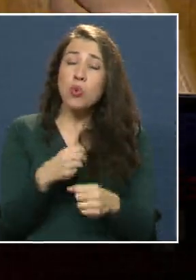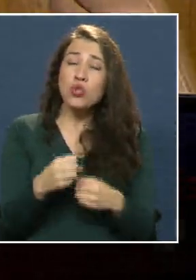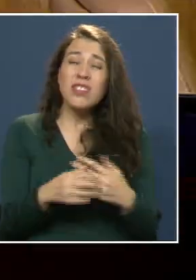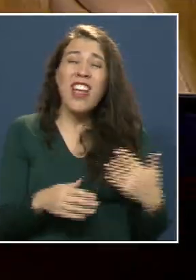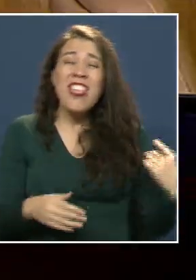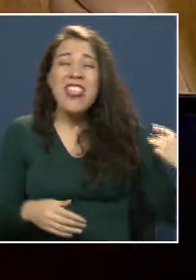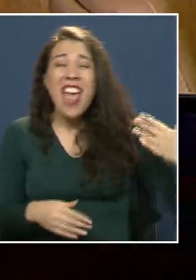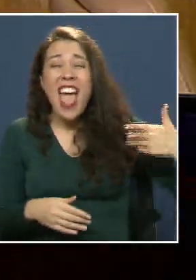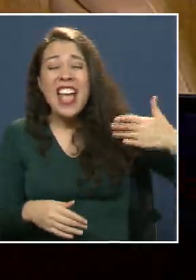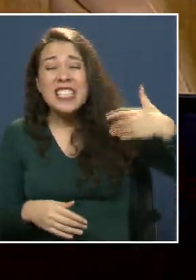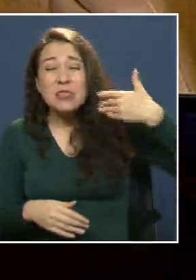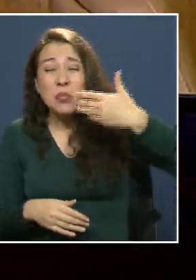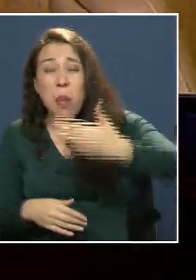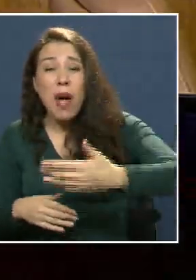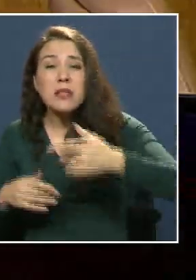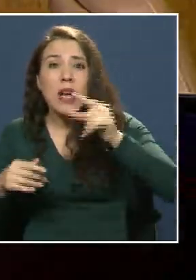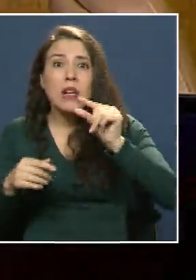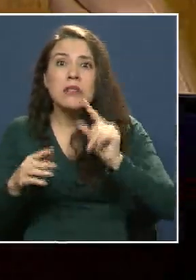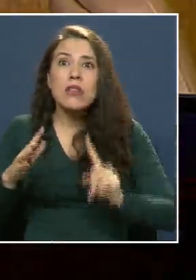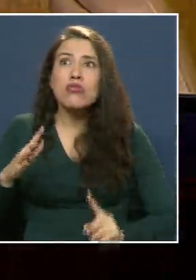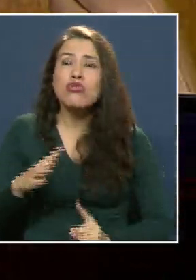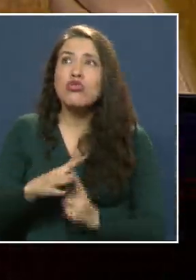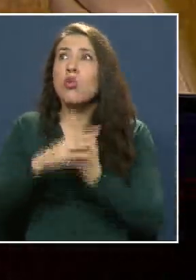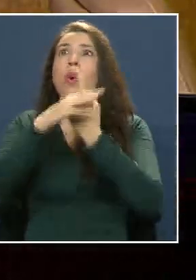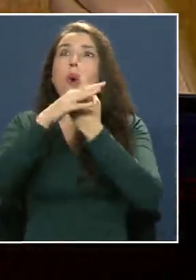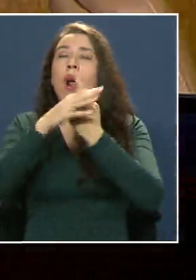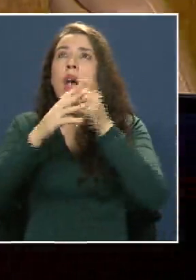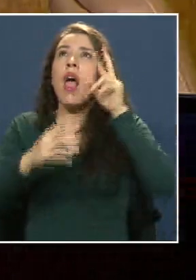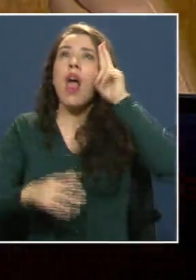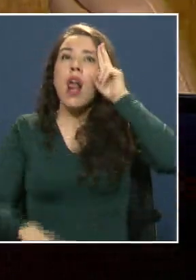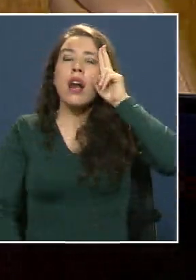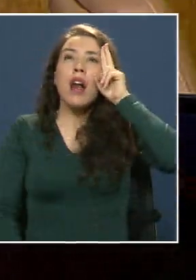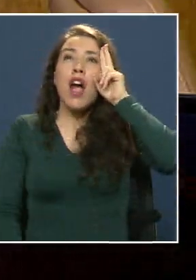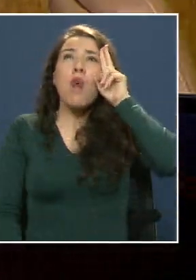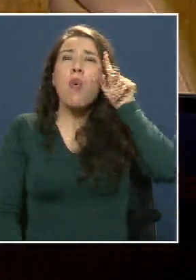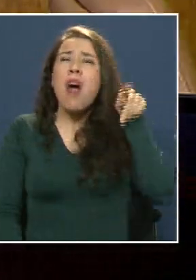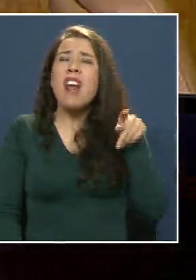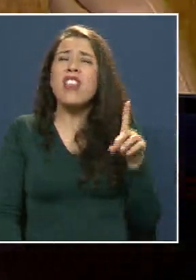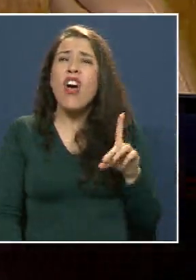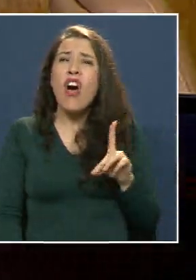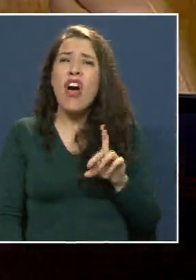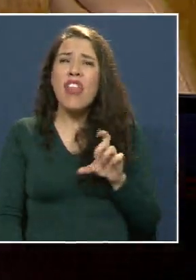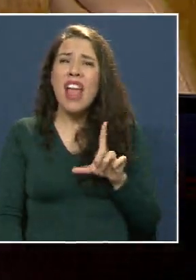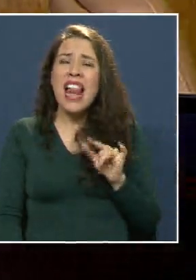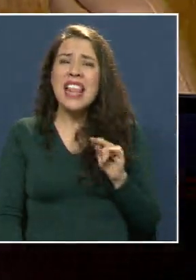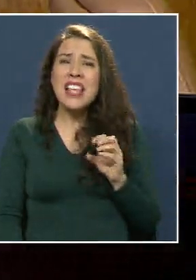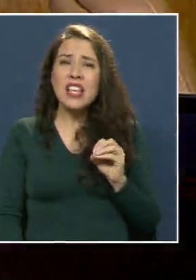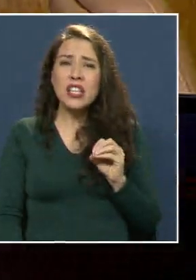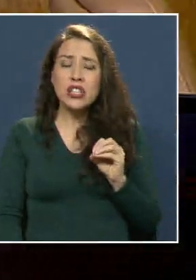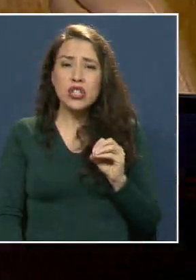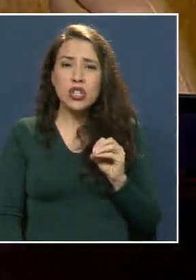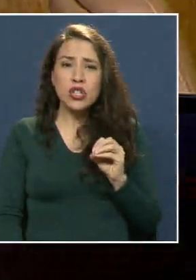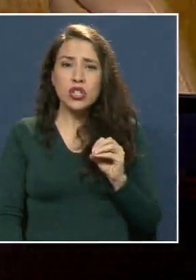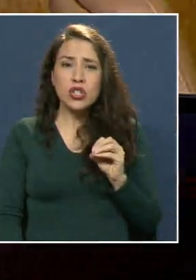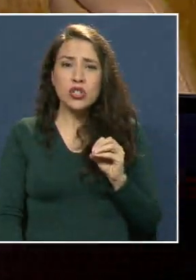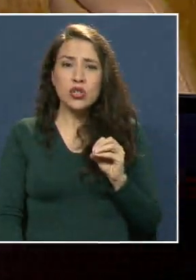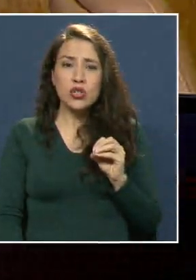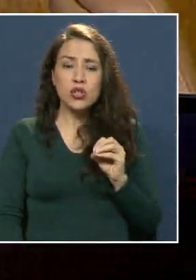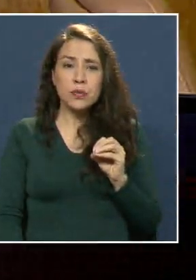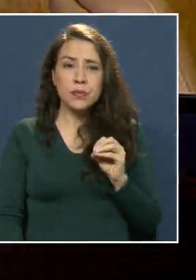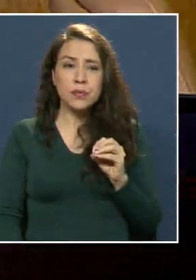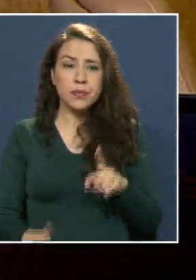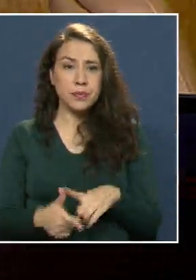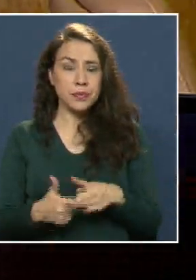recién emerge el recuerdo del delito, del crimen cometido, y por lo